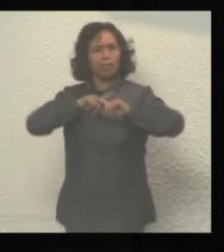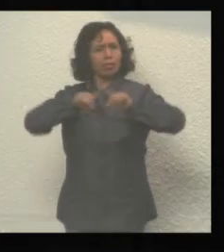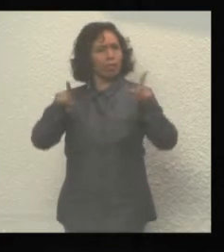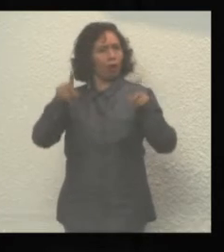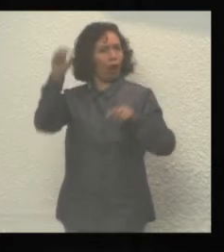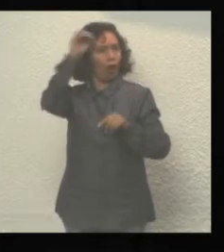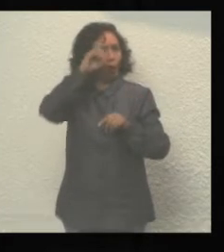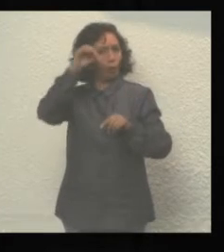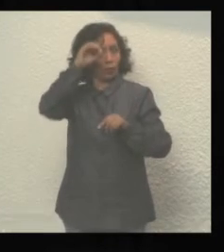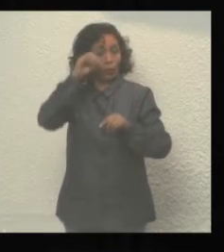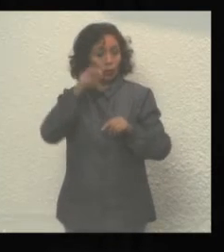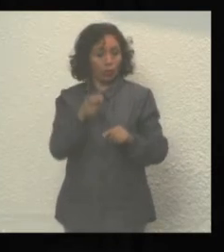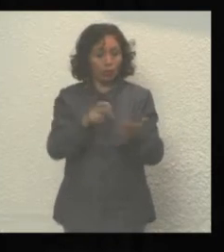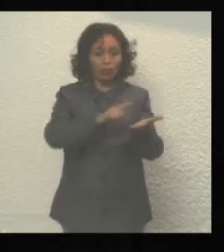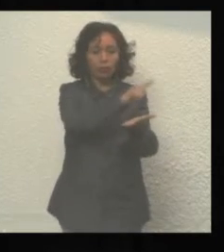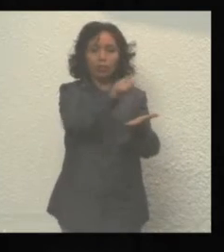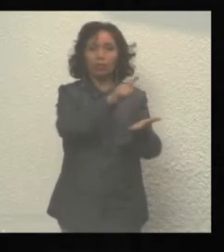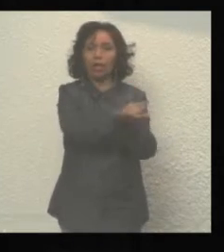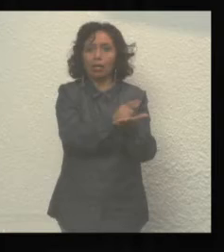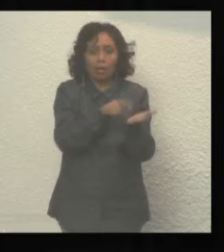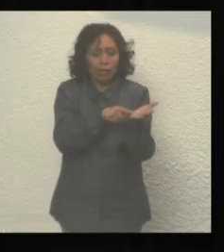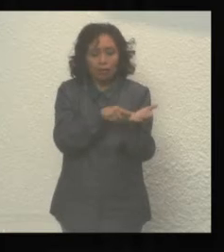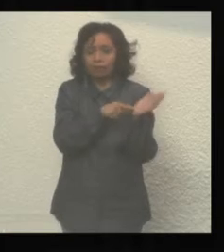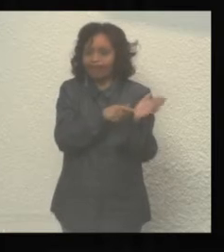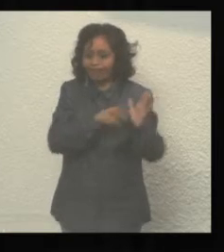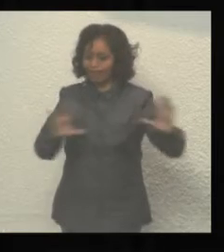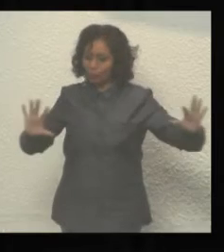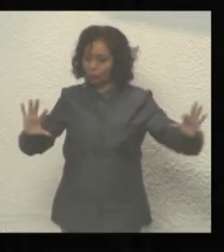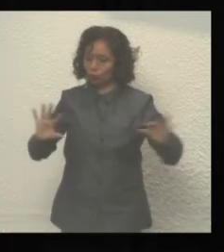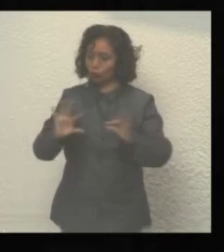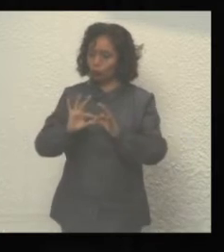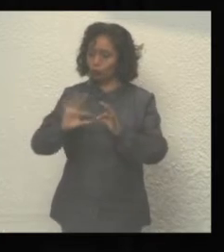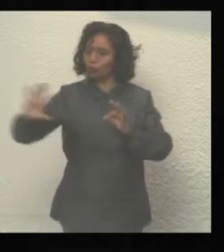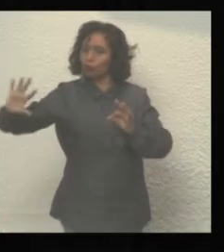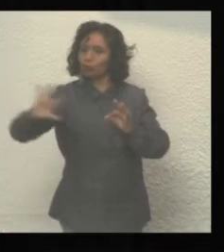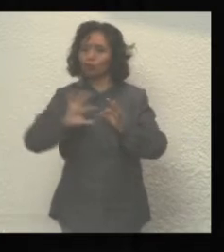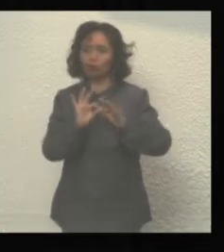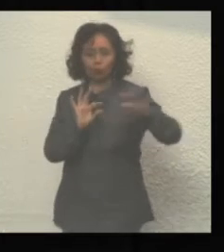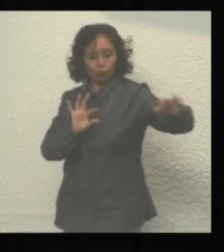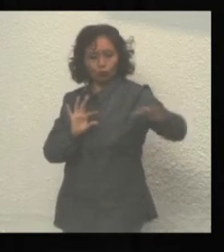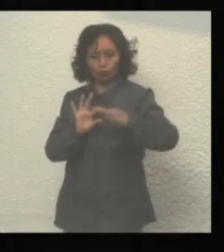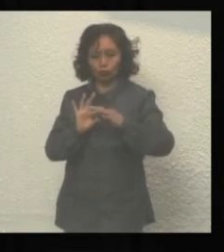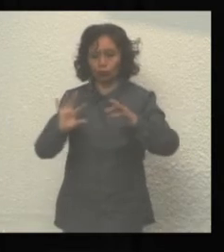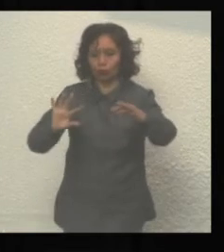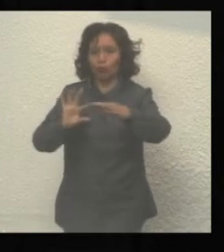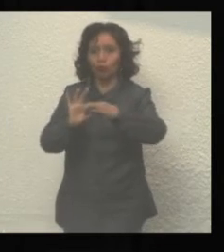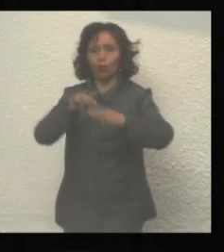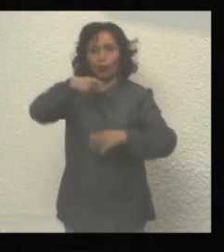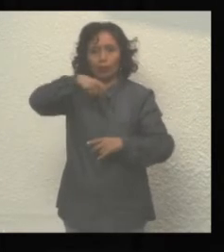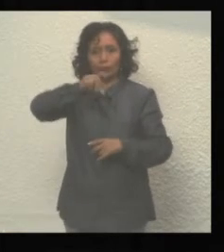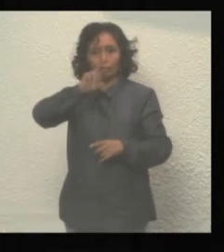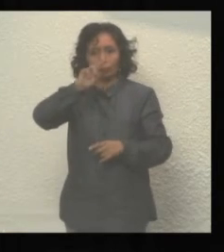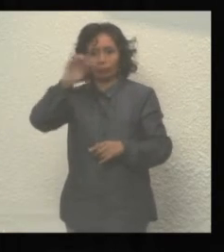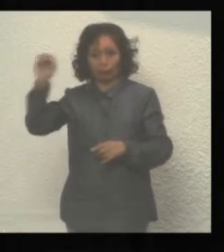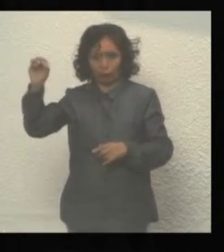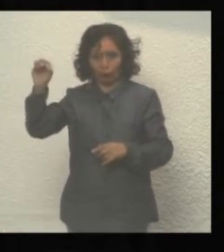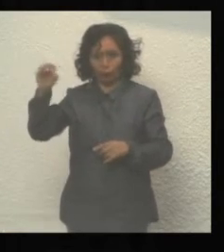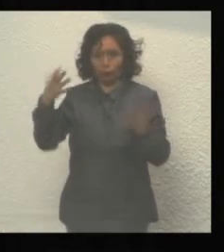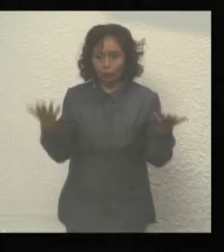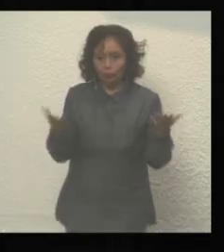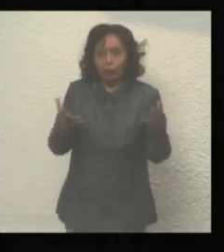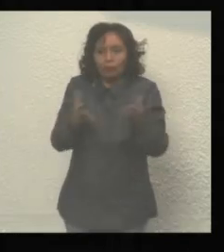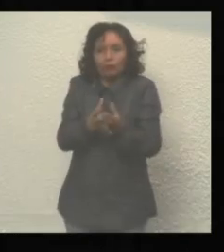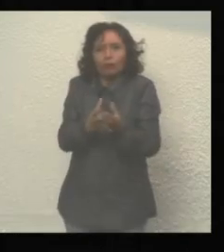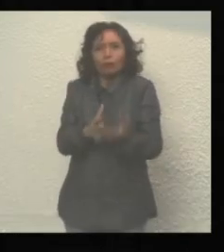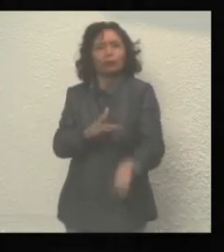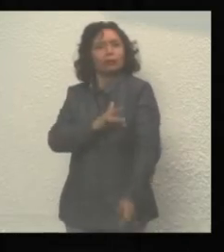nuestra Constitución las ha abrazado para el bienestar de toda la comunidad quintanarroense. Se ha formado un